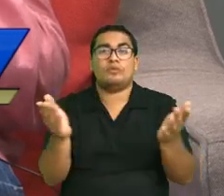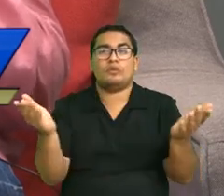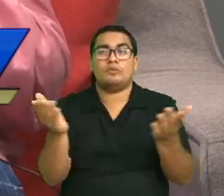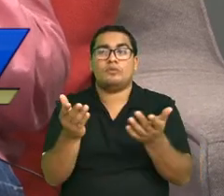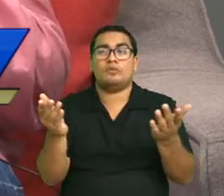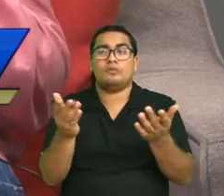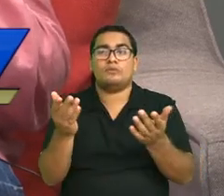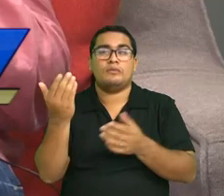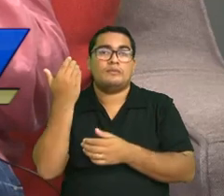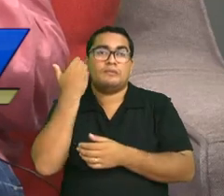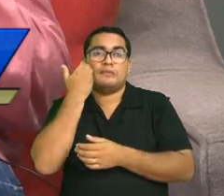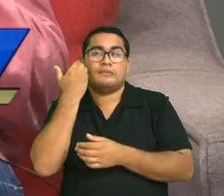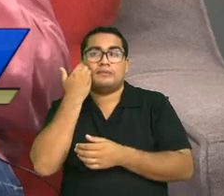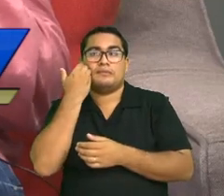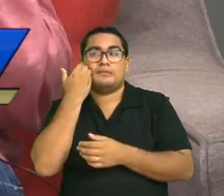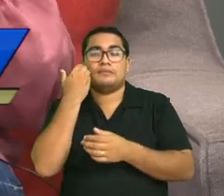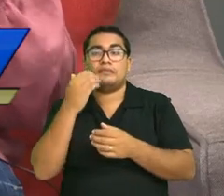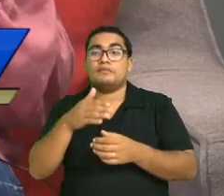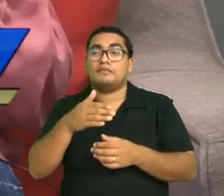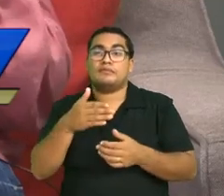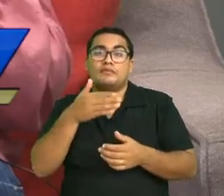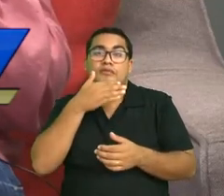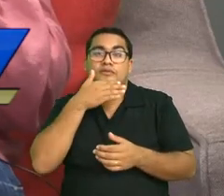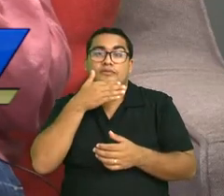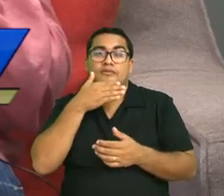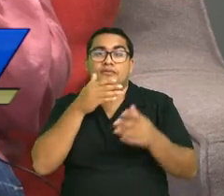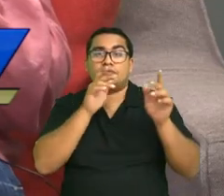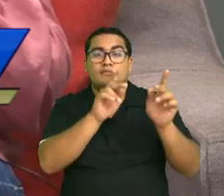otra enfermedad, una complicación,